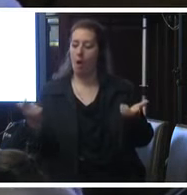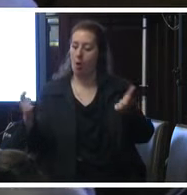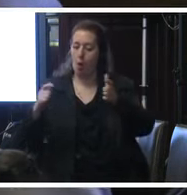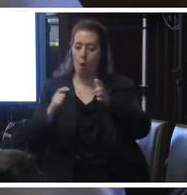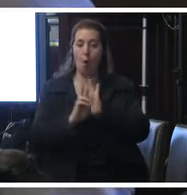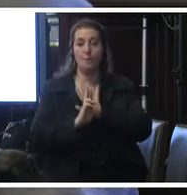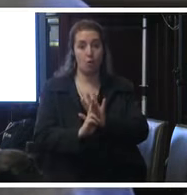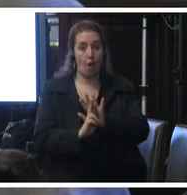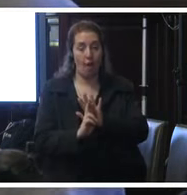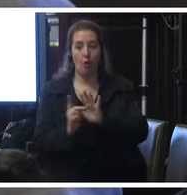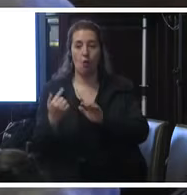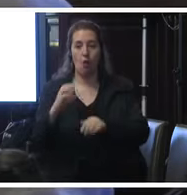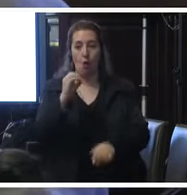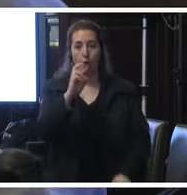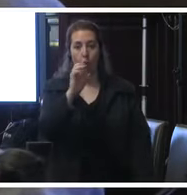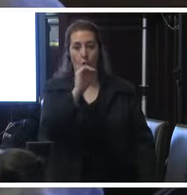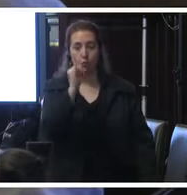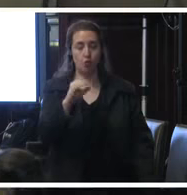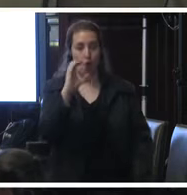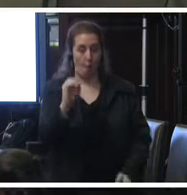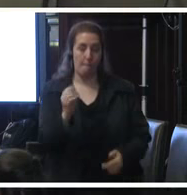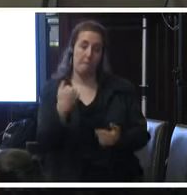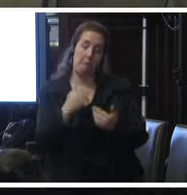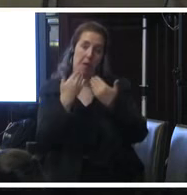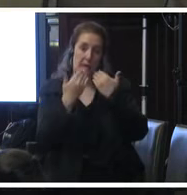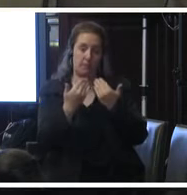comisionado Orozco para su intervención.